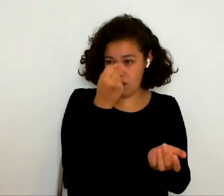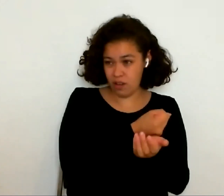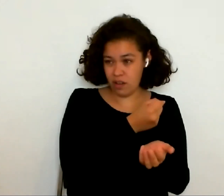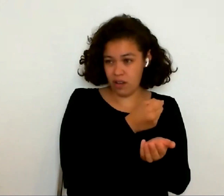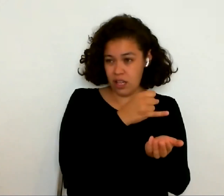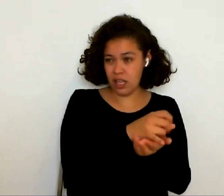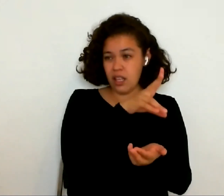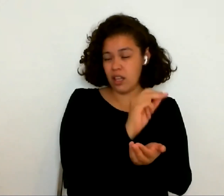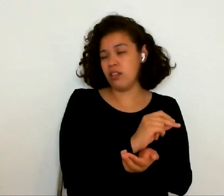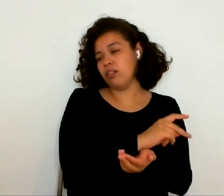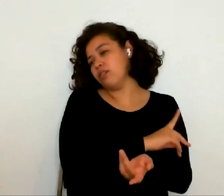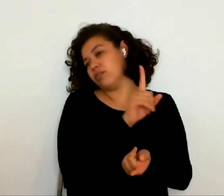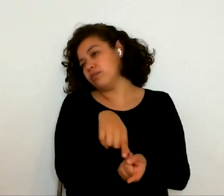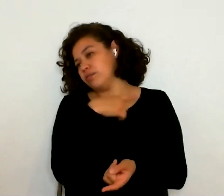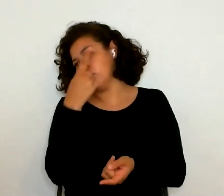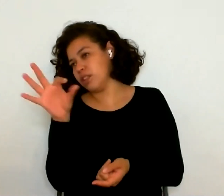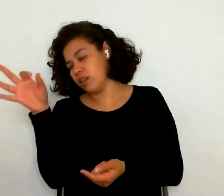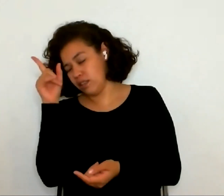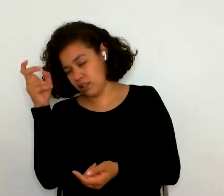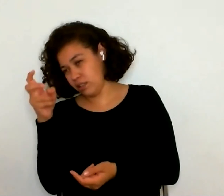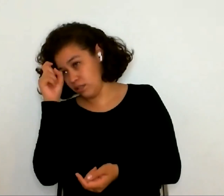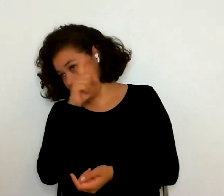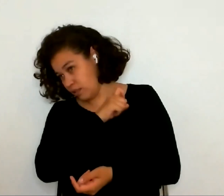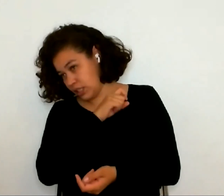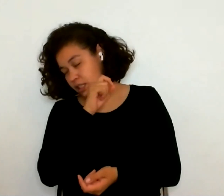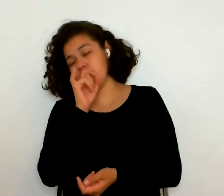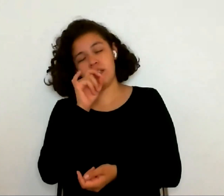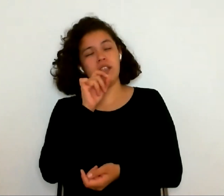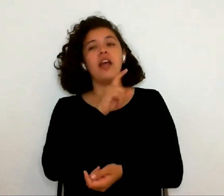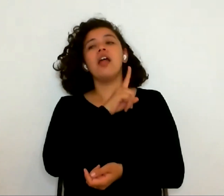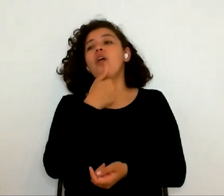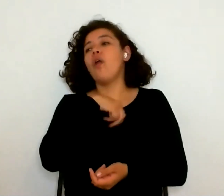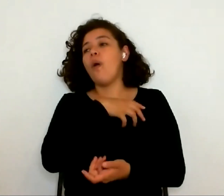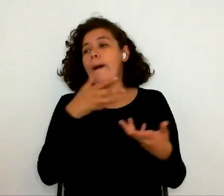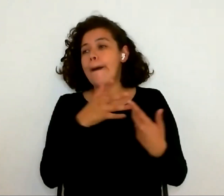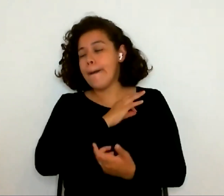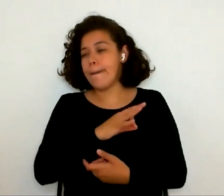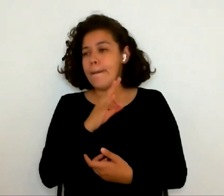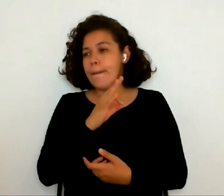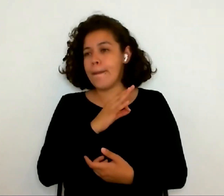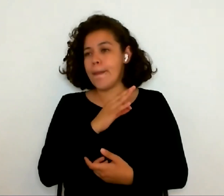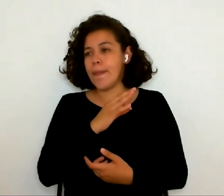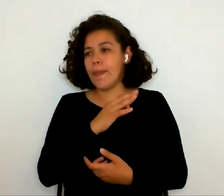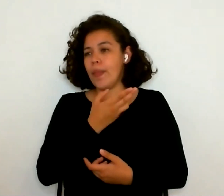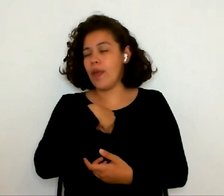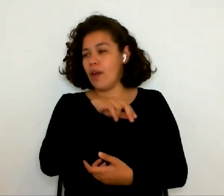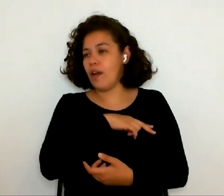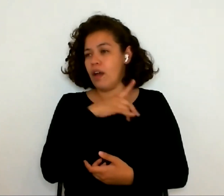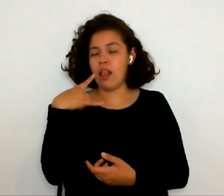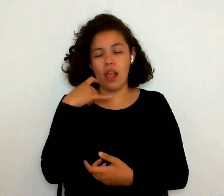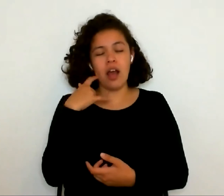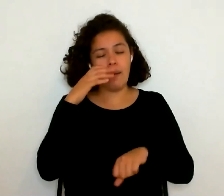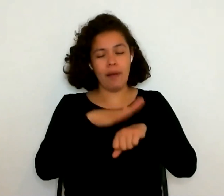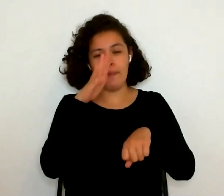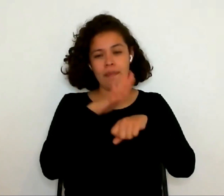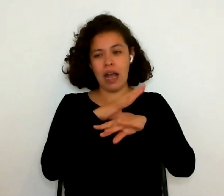planificación. Entonces podría ser lo complicado, y lo que podemos hacer aquí es intentar ser lo más claro